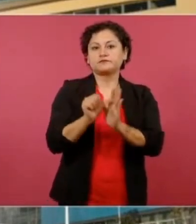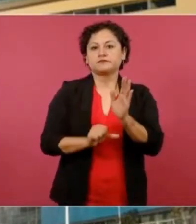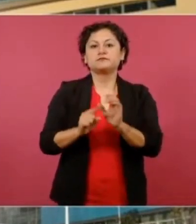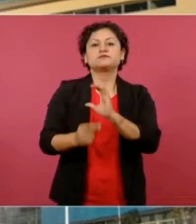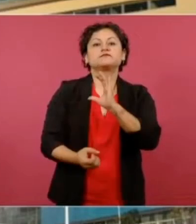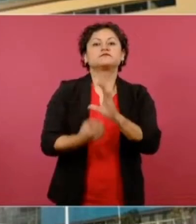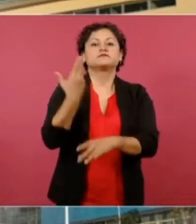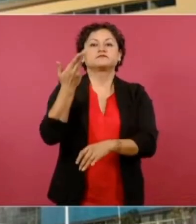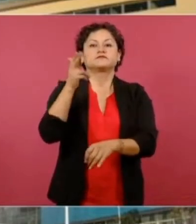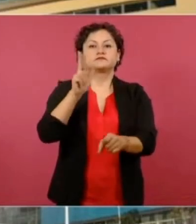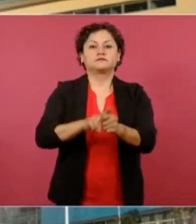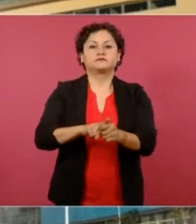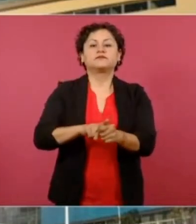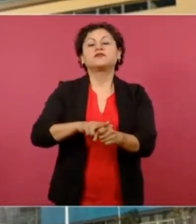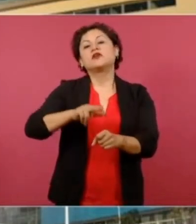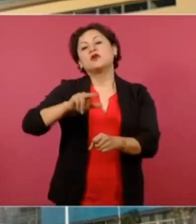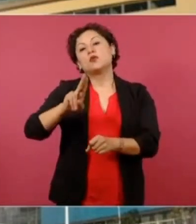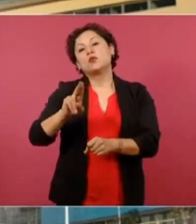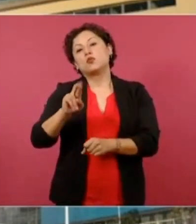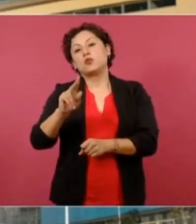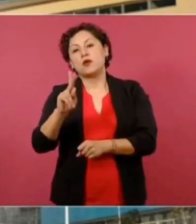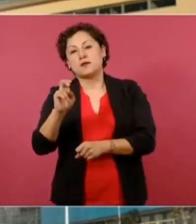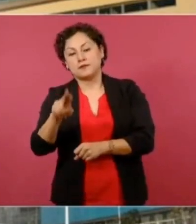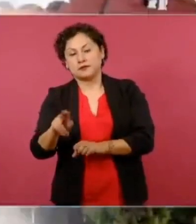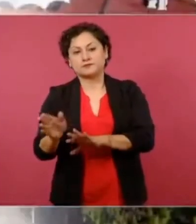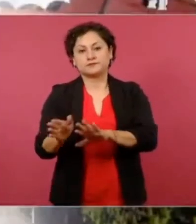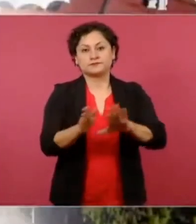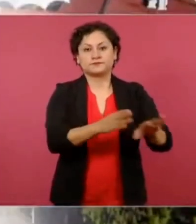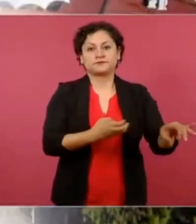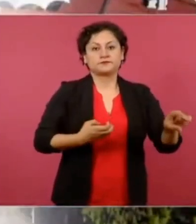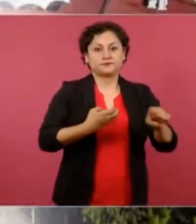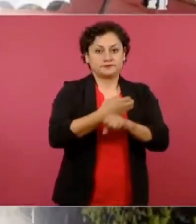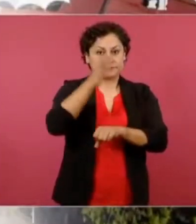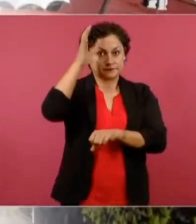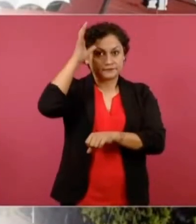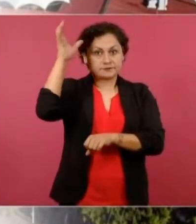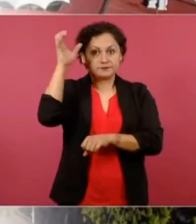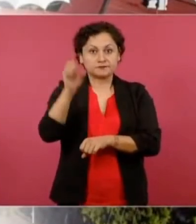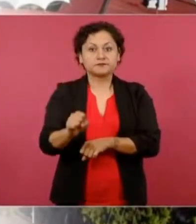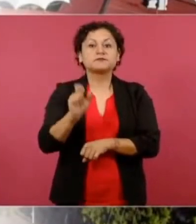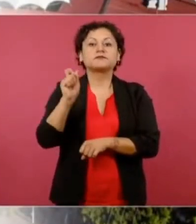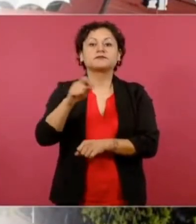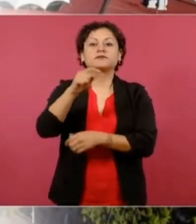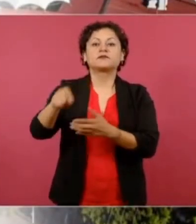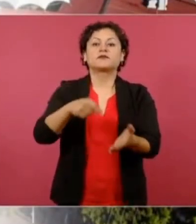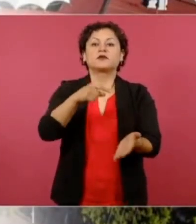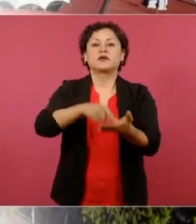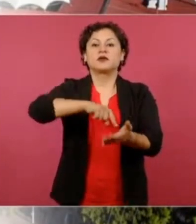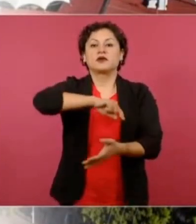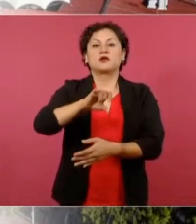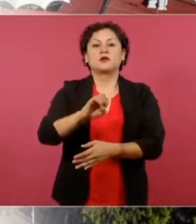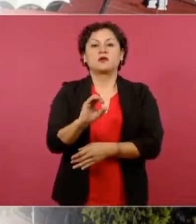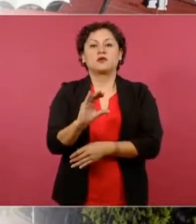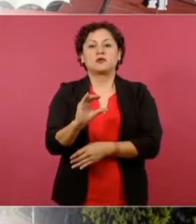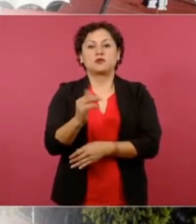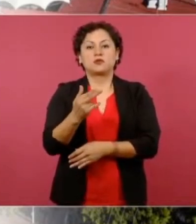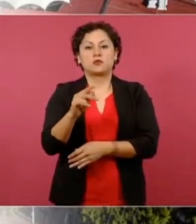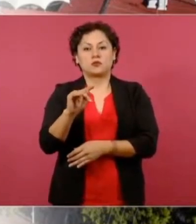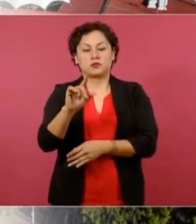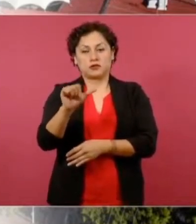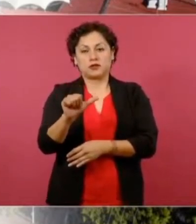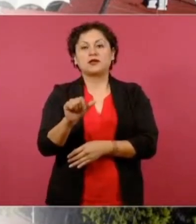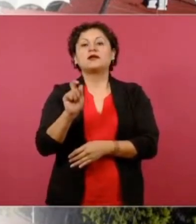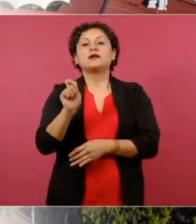nuevo hospital en Uruapan. En Morelos, también el Hospital General de Jojutla, que tuvo daños